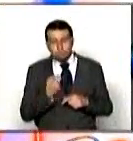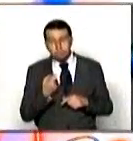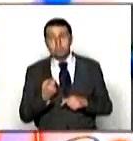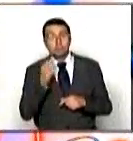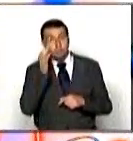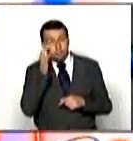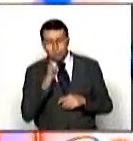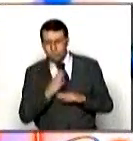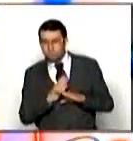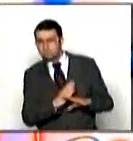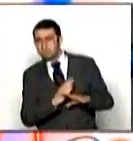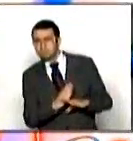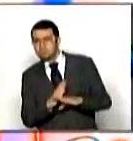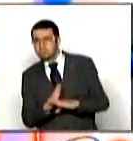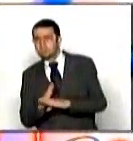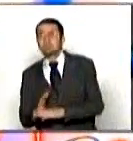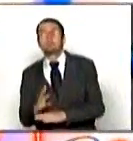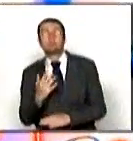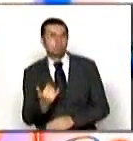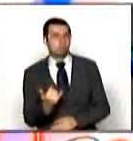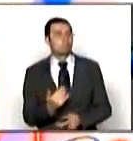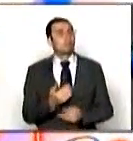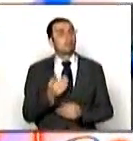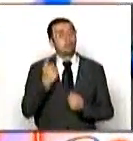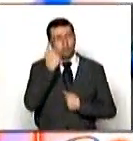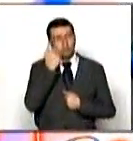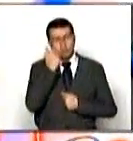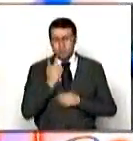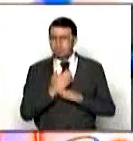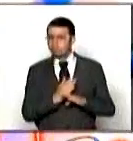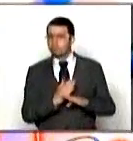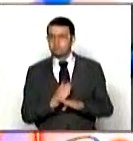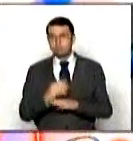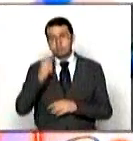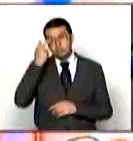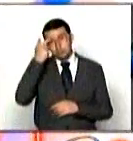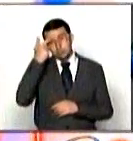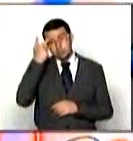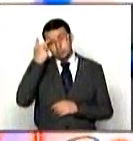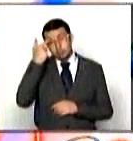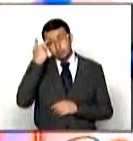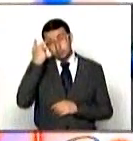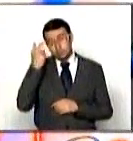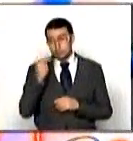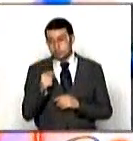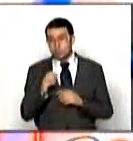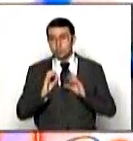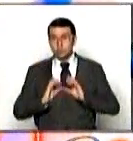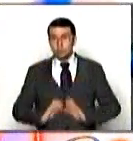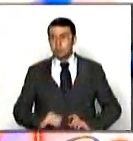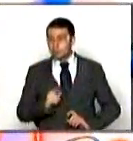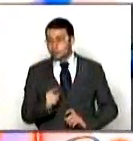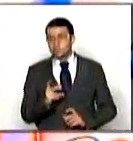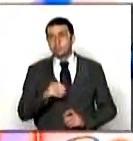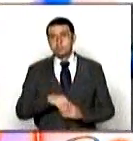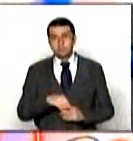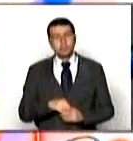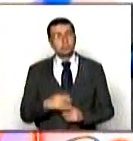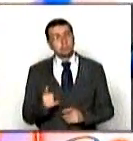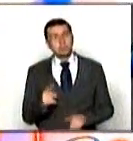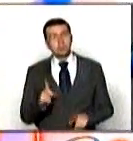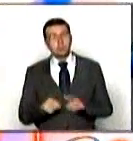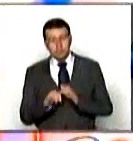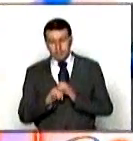ingresar estos virus, estas bacterias o estos hongos y atacarnos. Entonces, en resumen, nuestro cuerpo está organizado por estos órganos y por unas células que se llaman